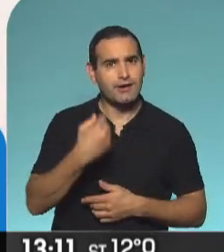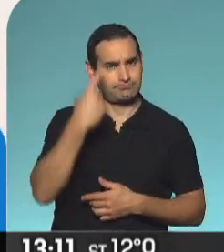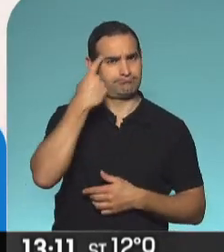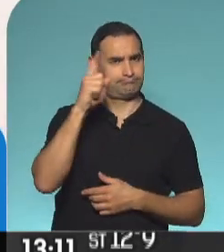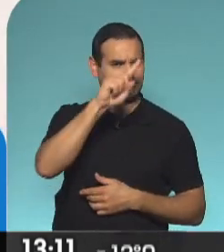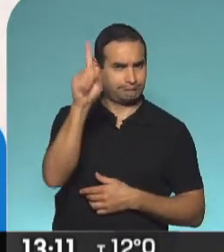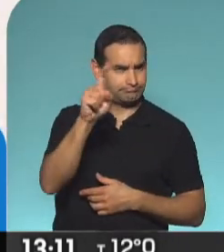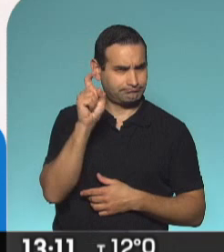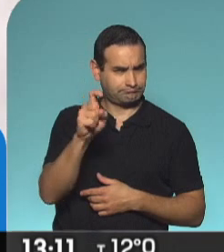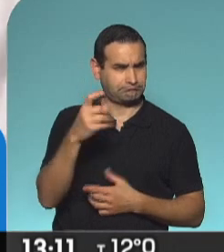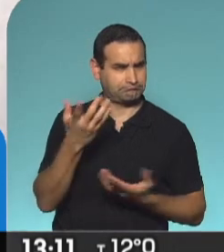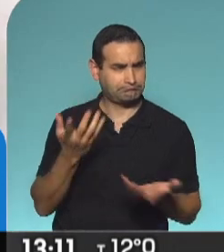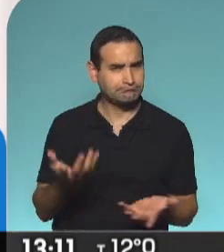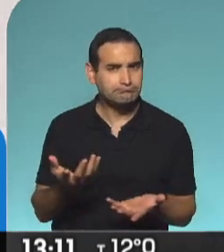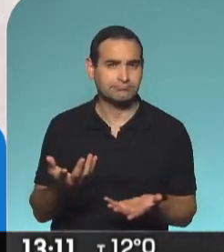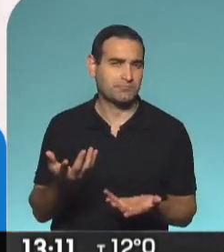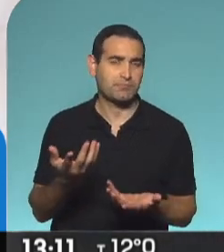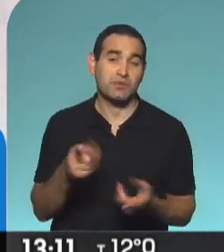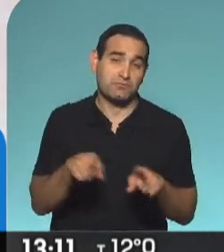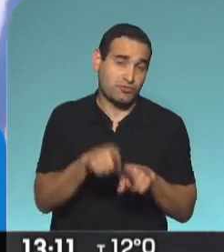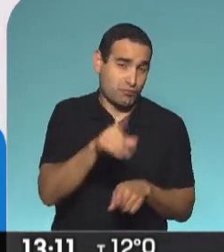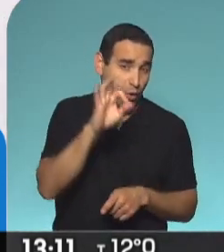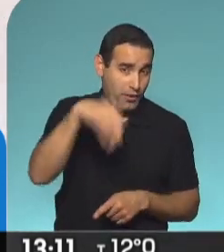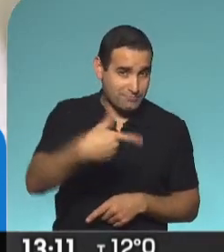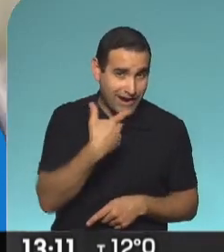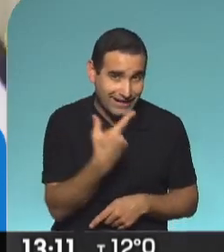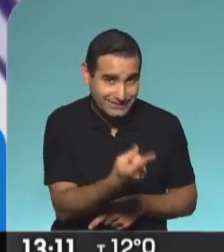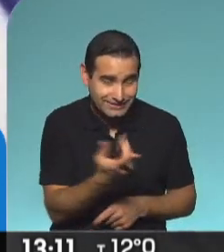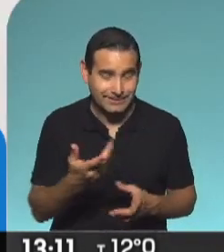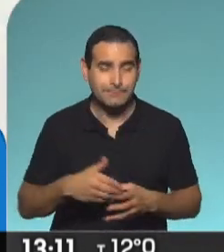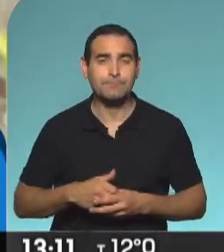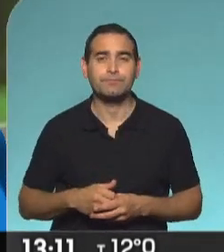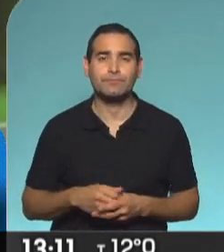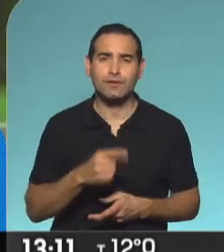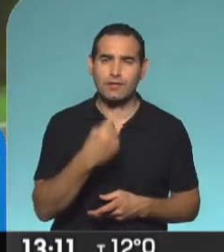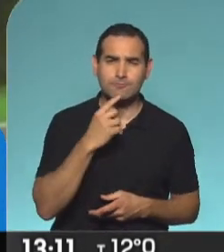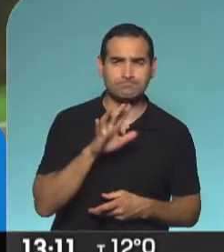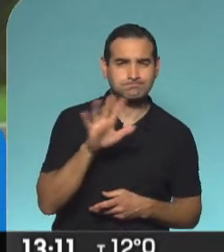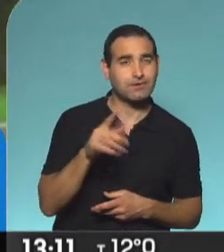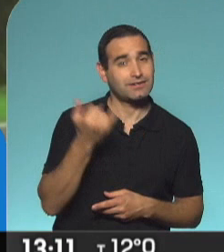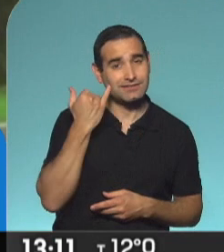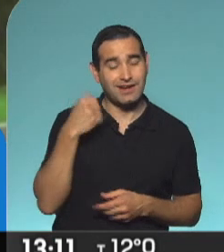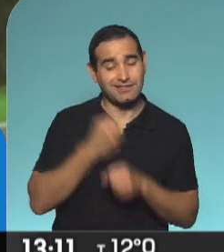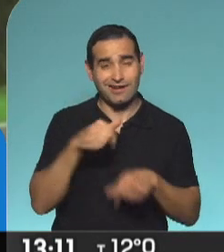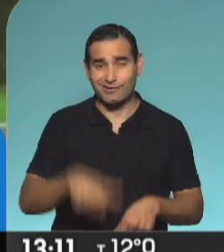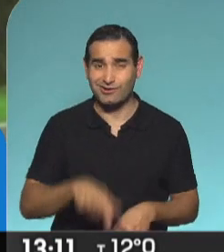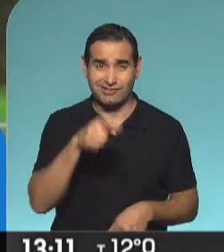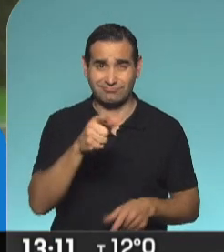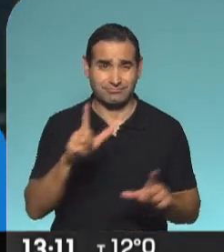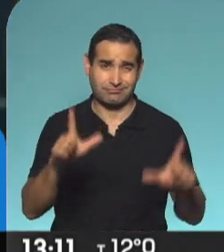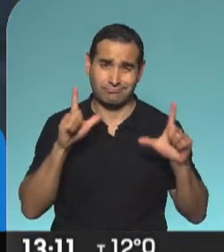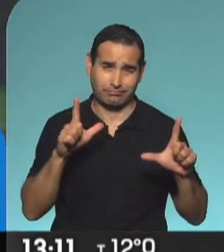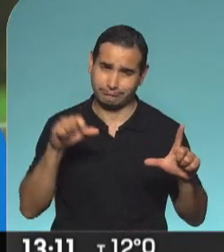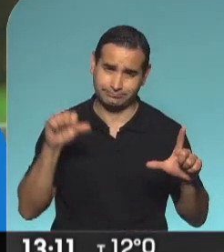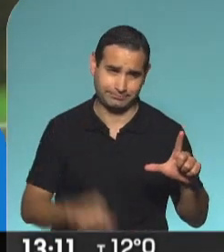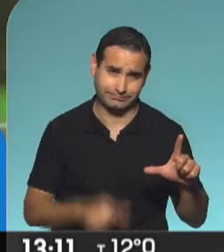interrogantes, paréntesis, como el que abre la Organización Mundial de la Salud, bastante desprestigiada en este último tiempo, por cierto, que expresó